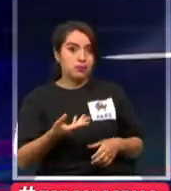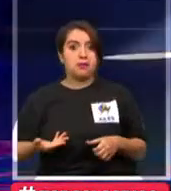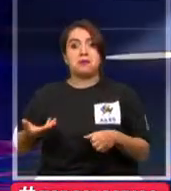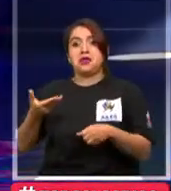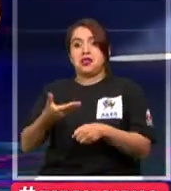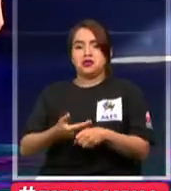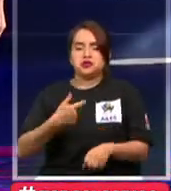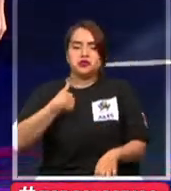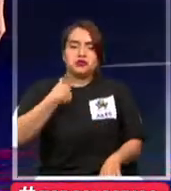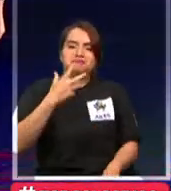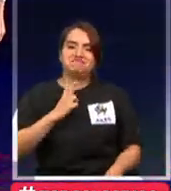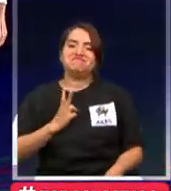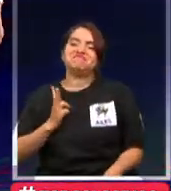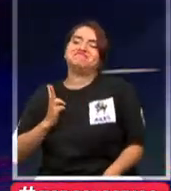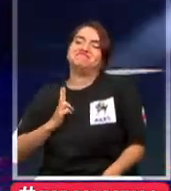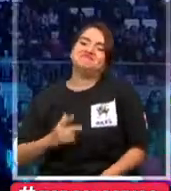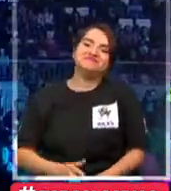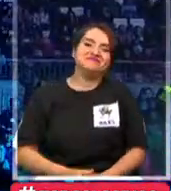yo te